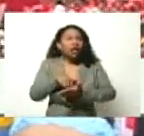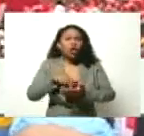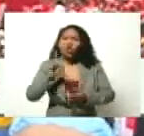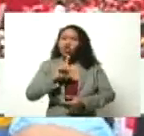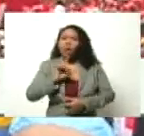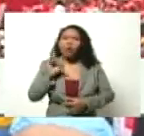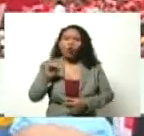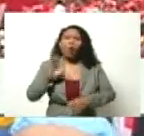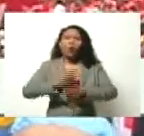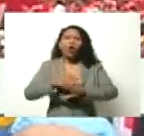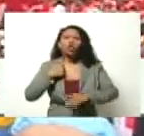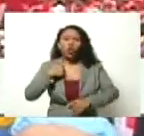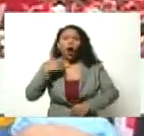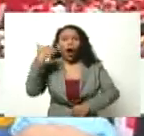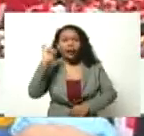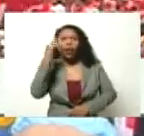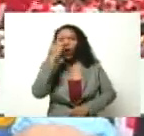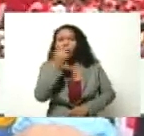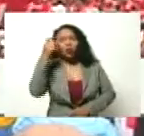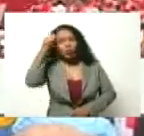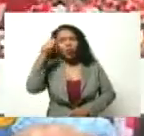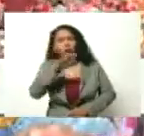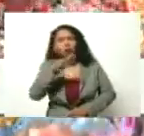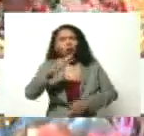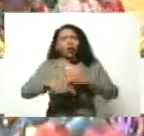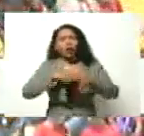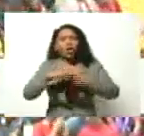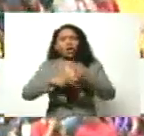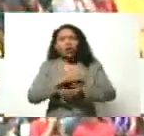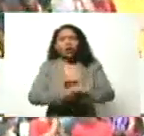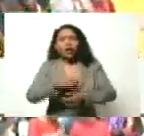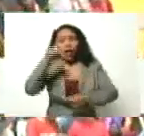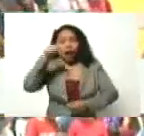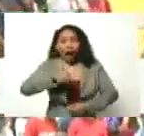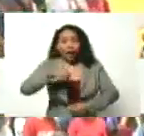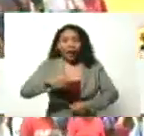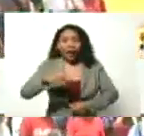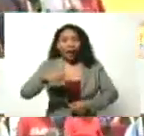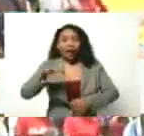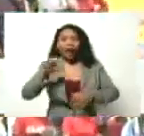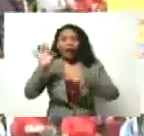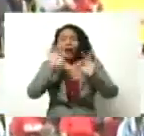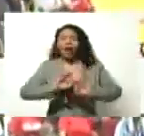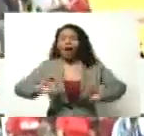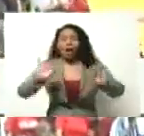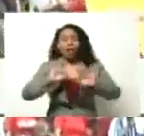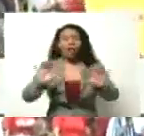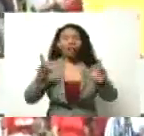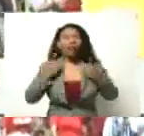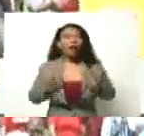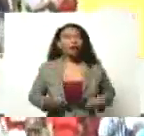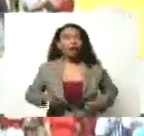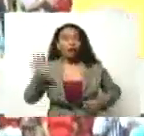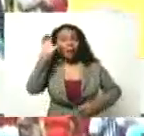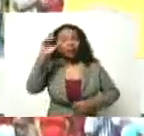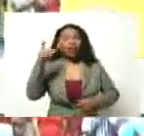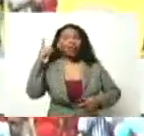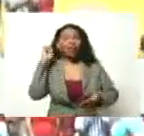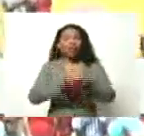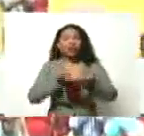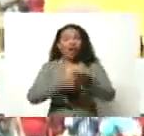duelen porque tengo un compromiso en la calle con un pueblo con una Revolución y de aquí no descansaremos hasta que esta patria sea verdaderamente